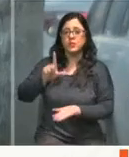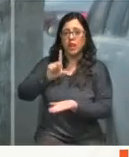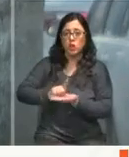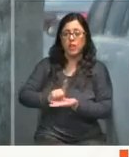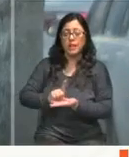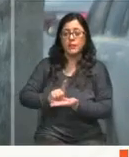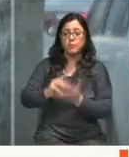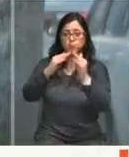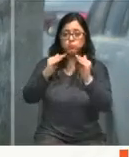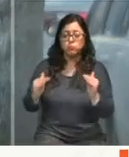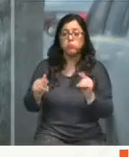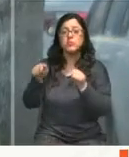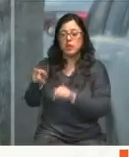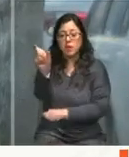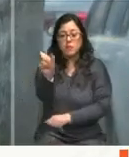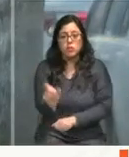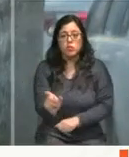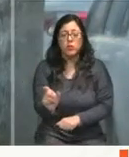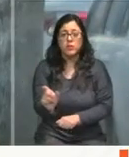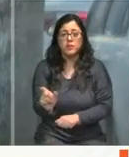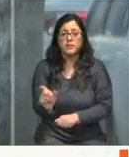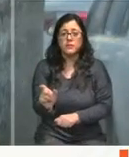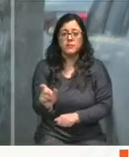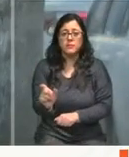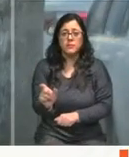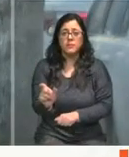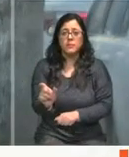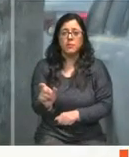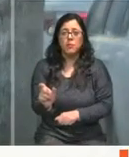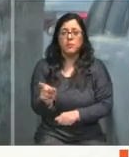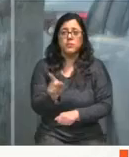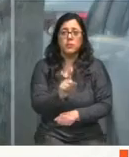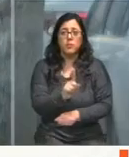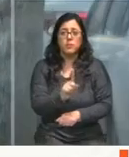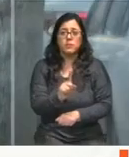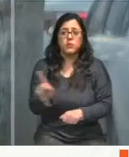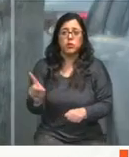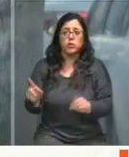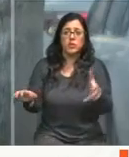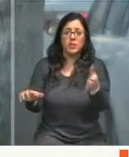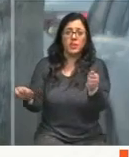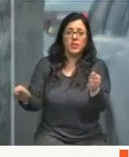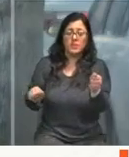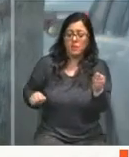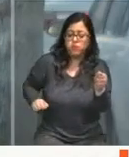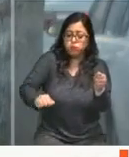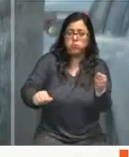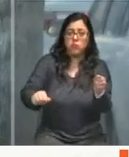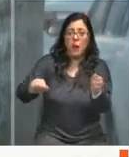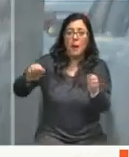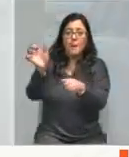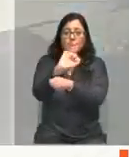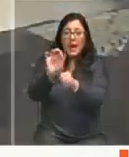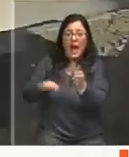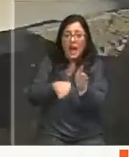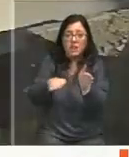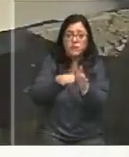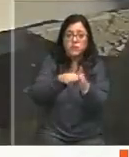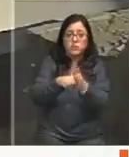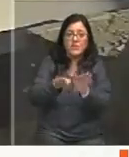al parecer la persona, en vez de colocar el cambio en parking para estacionar el vehículo o para detener el